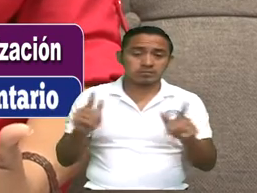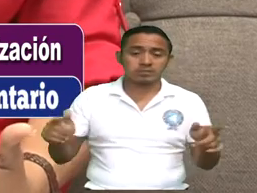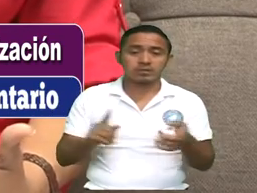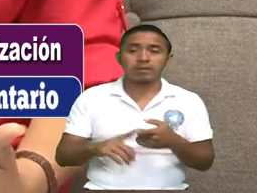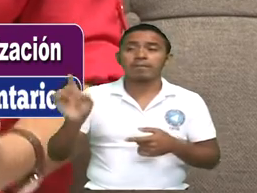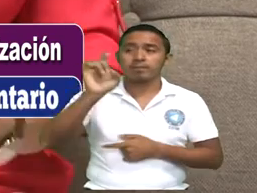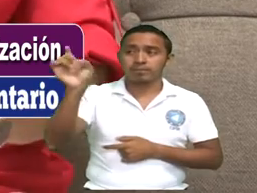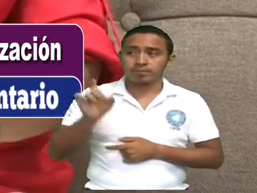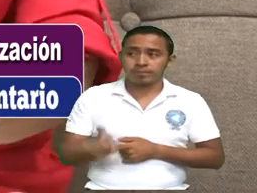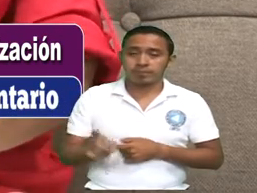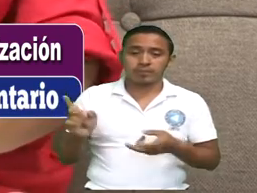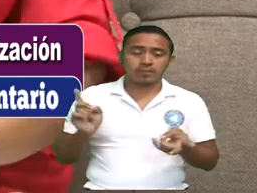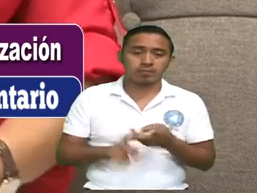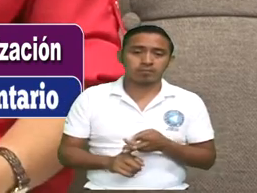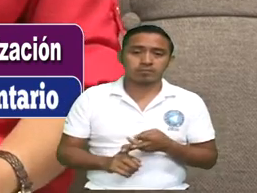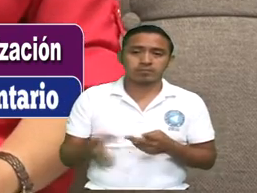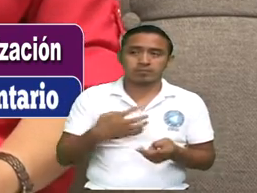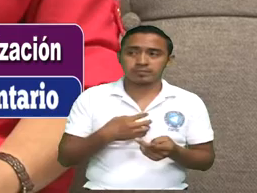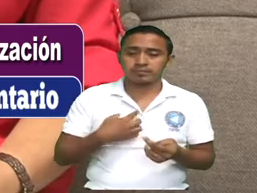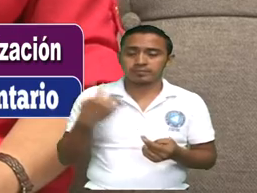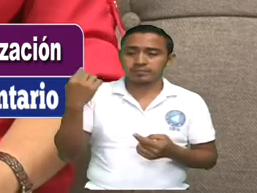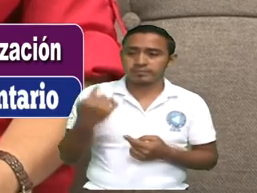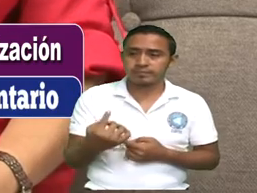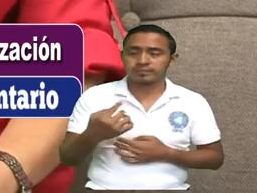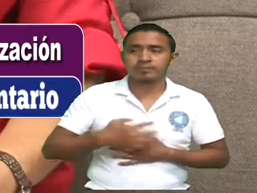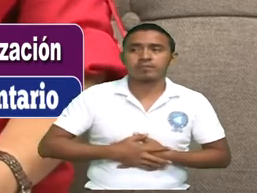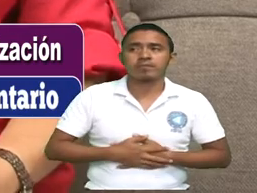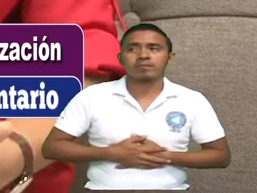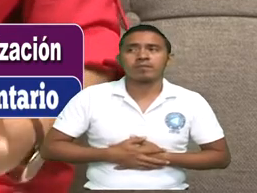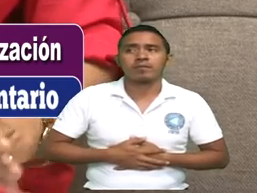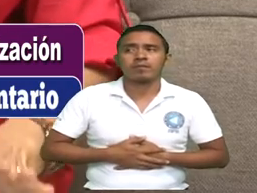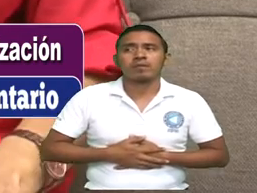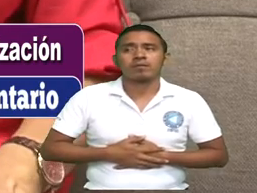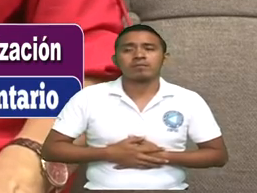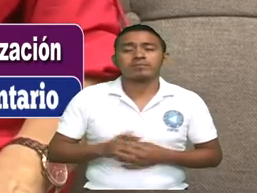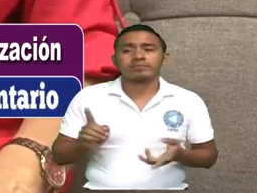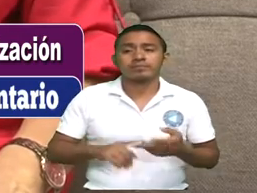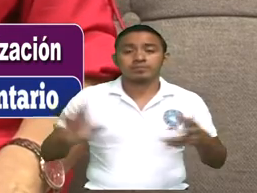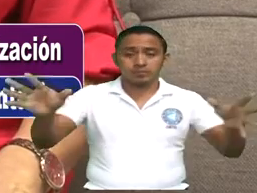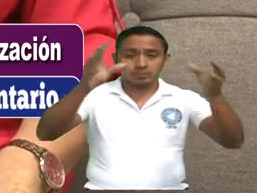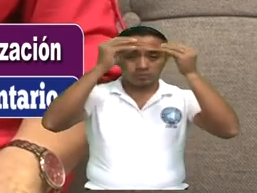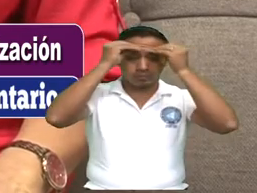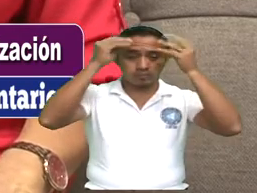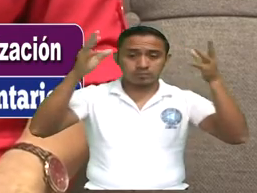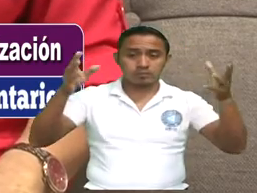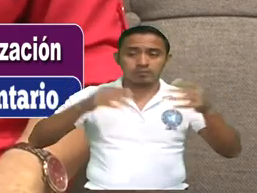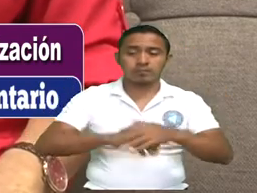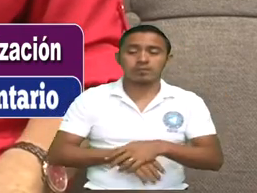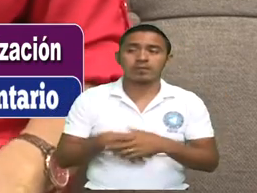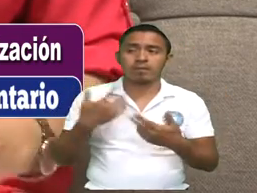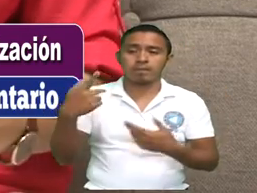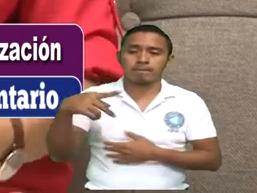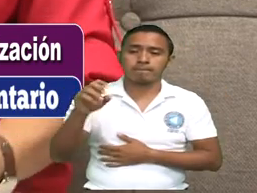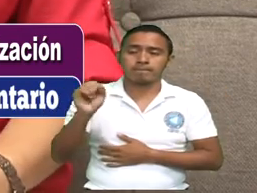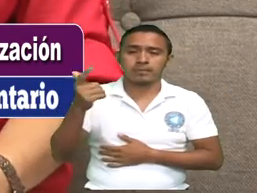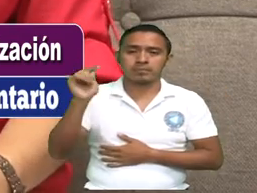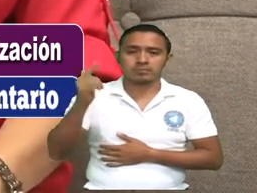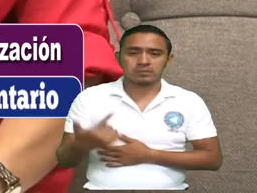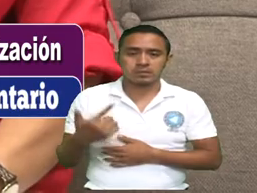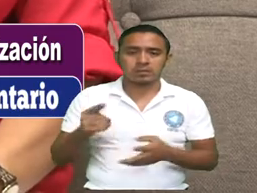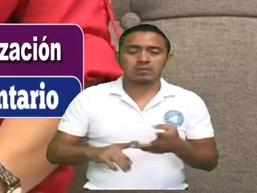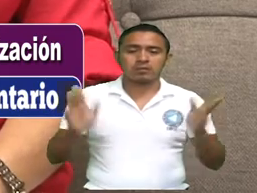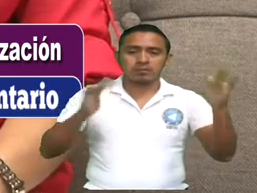en línea y maestrías presenciales, se dan cursos, posgrados,